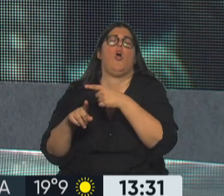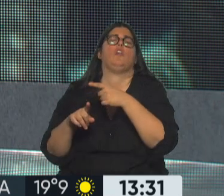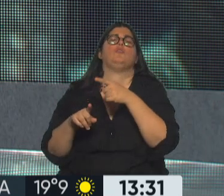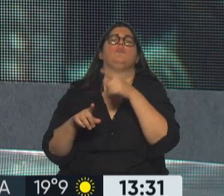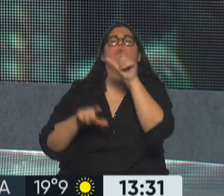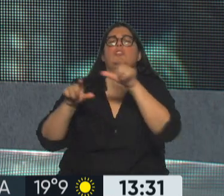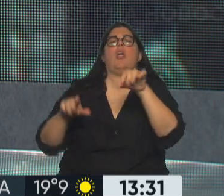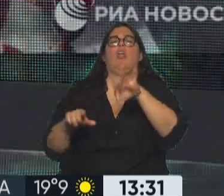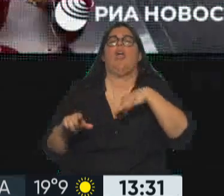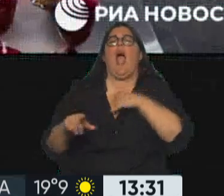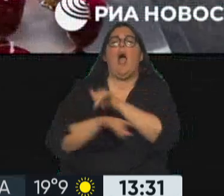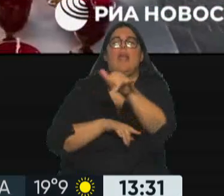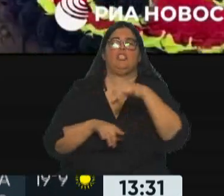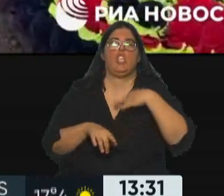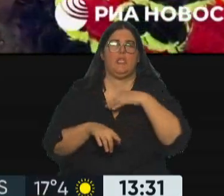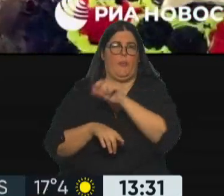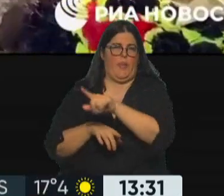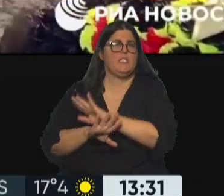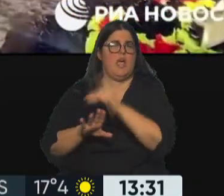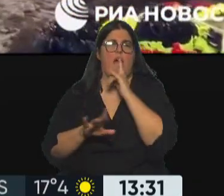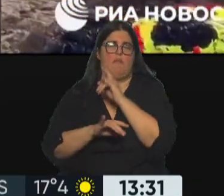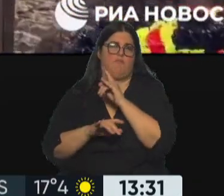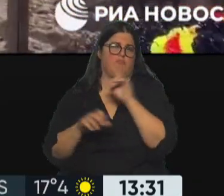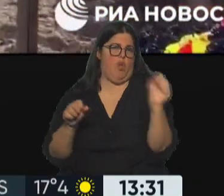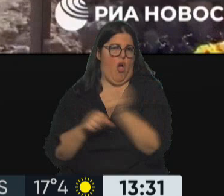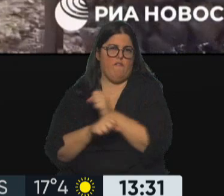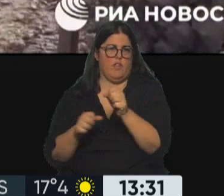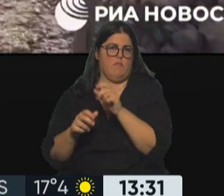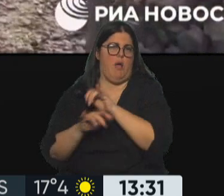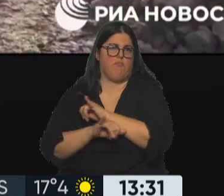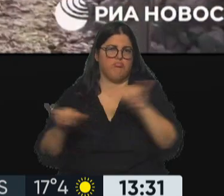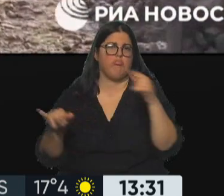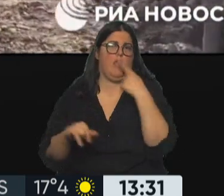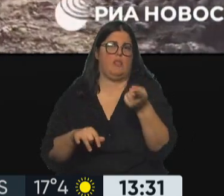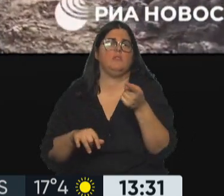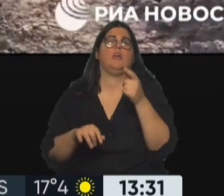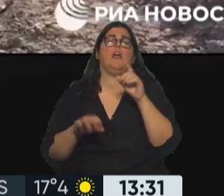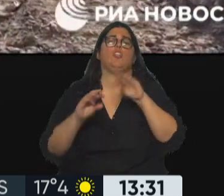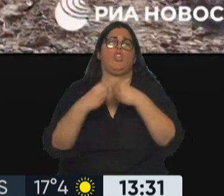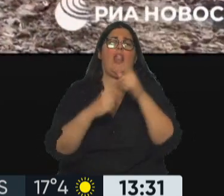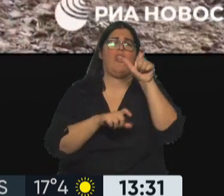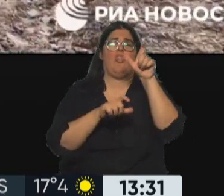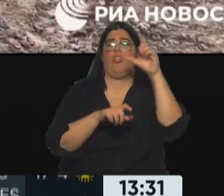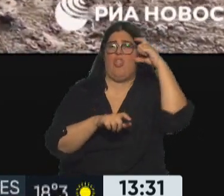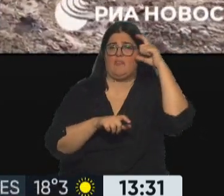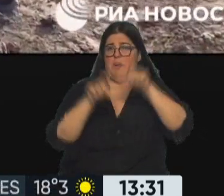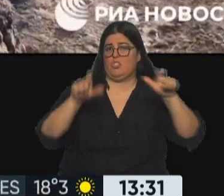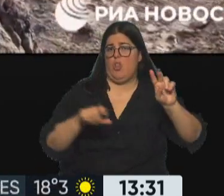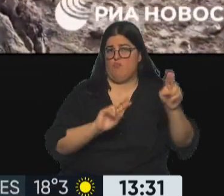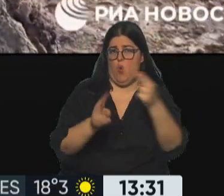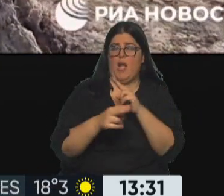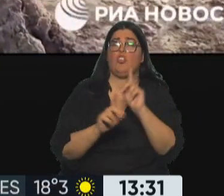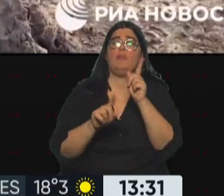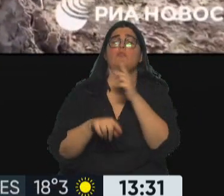rusa que confirman, digamos, la muerte de los 10 tripulantes y que se encontraban entre esos tripulantes, recordemos, no solamente Prigozhin,